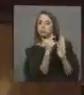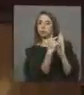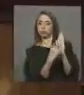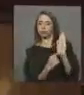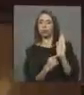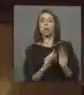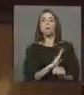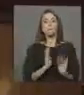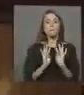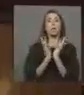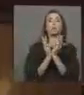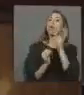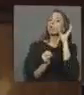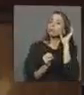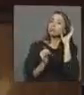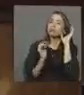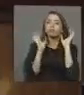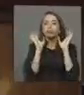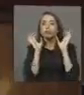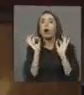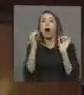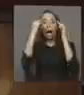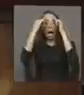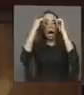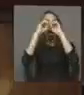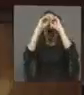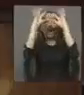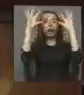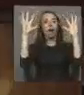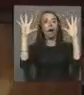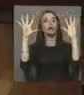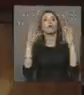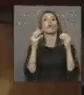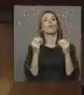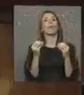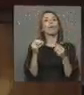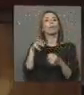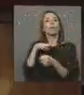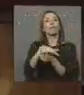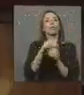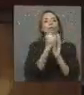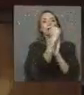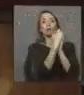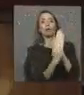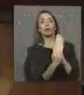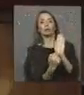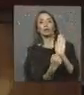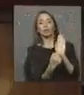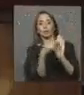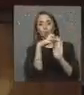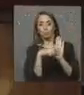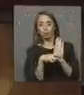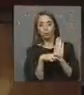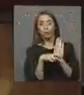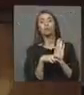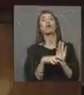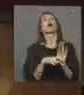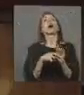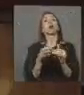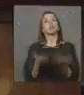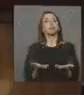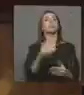miembros formarse una idea clara de las implicancias y la incidencia real que tienen las normas, se procedió a